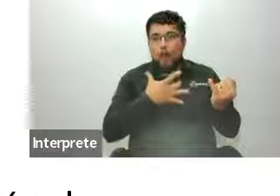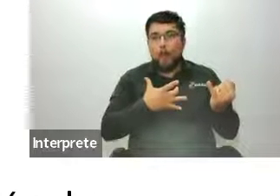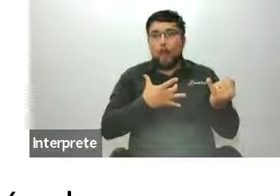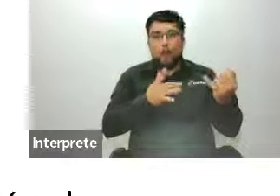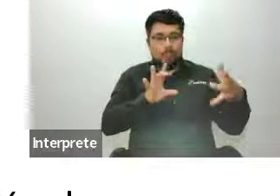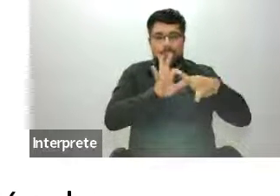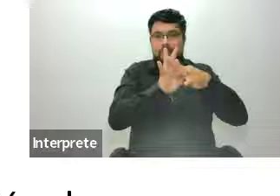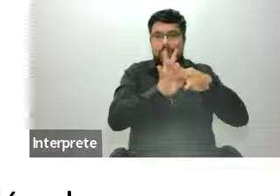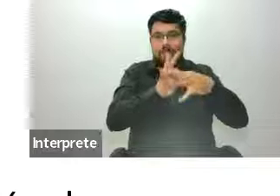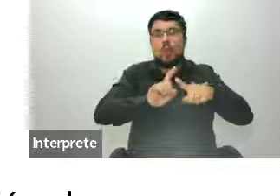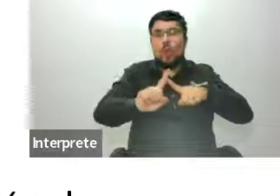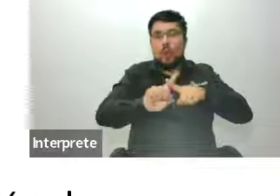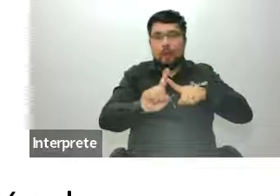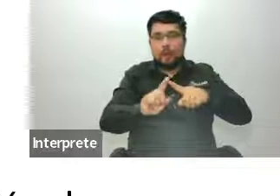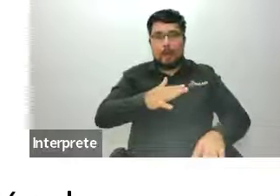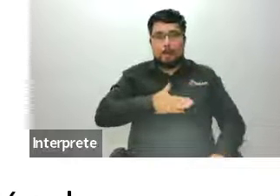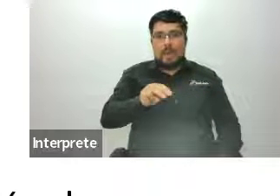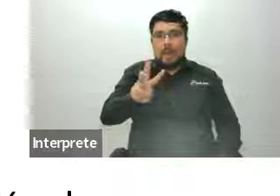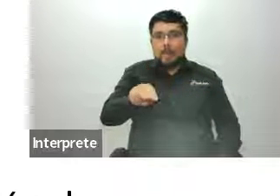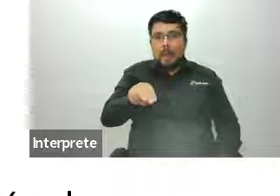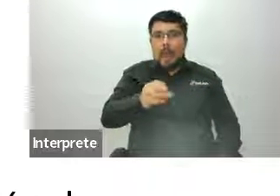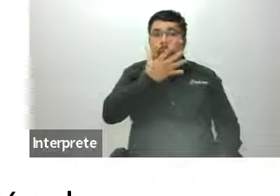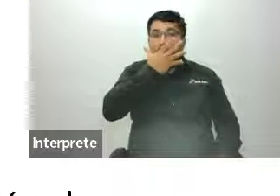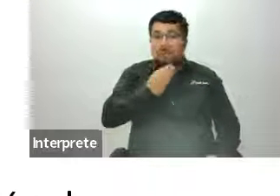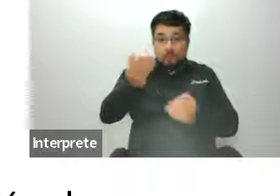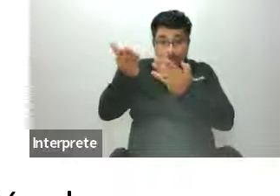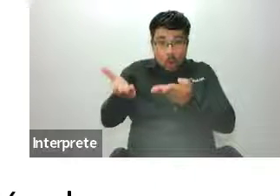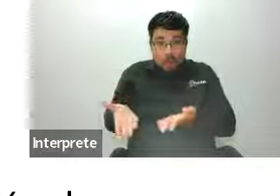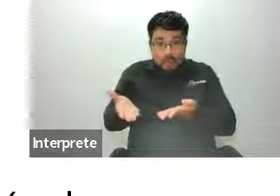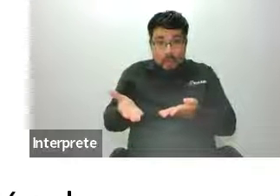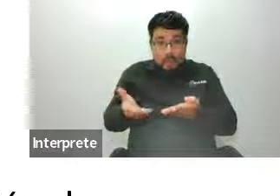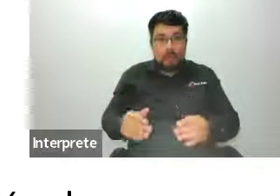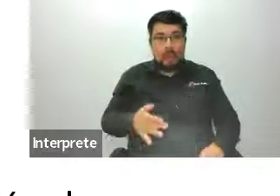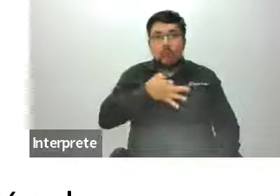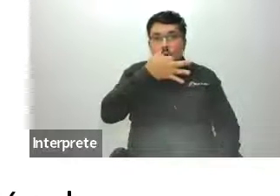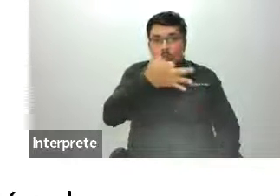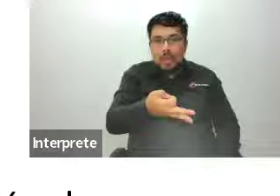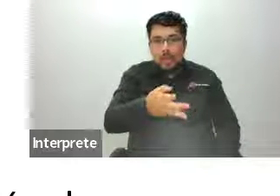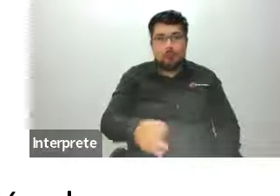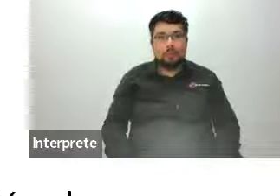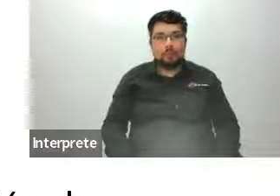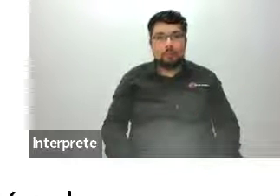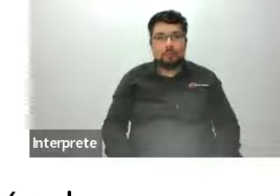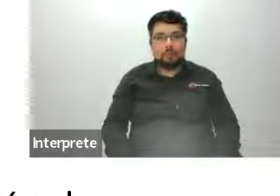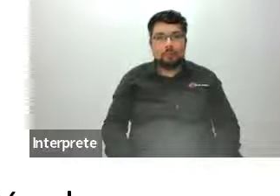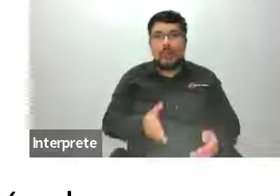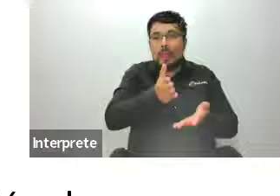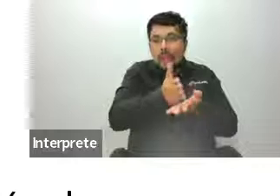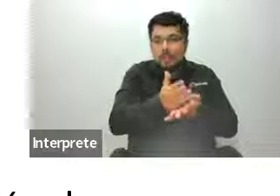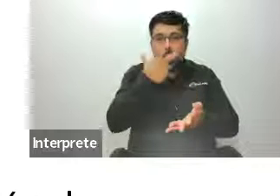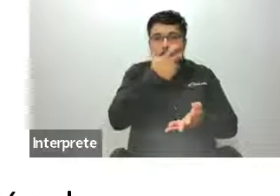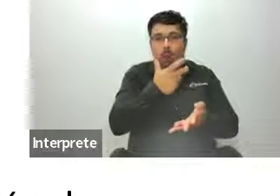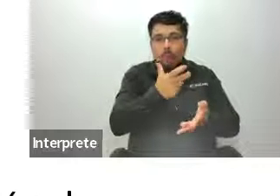ejemplo, mi mamá es linda, lo tengo que decir oralidad secuencial, pero puedo